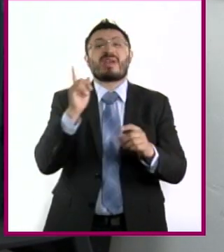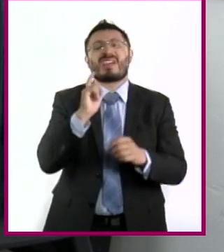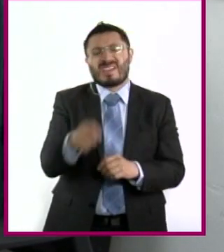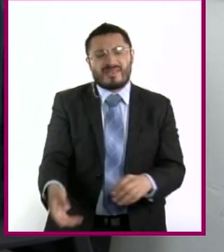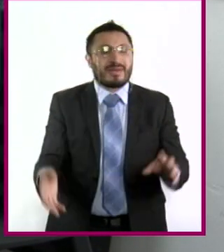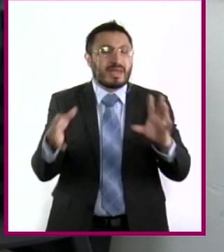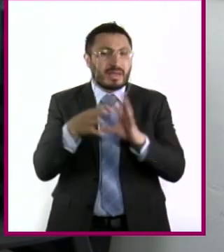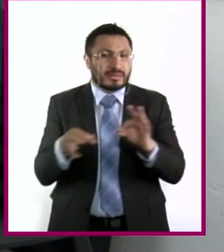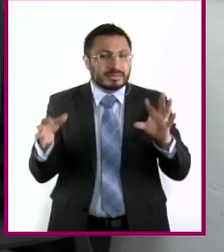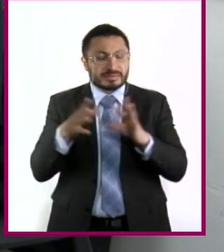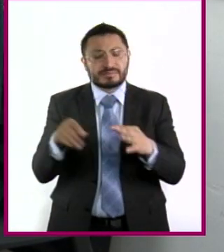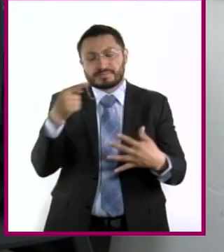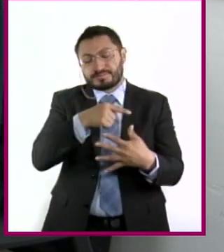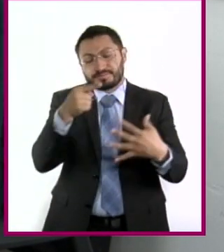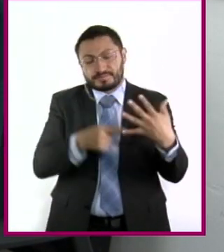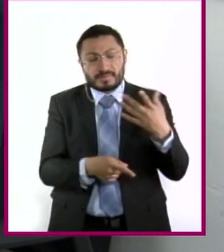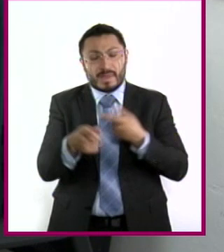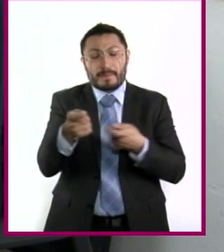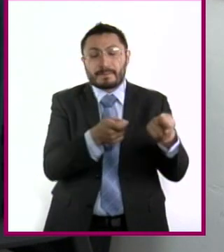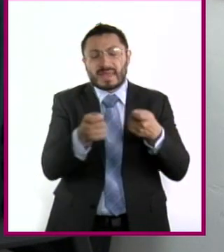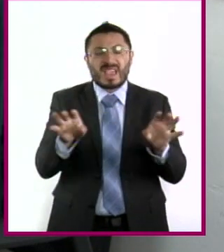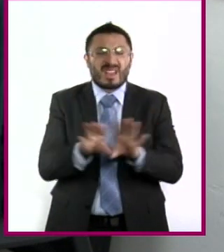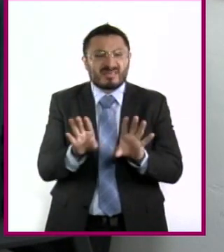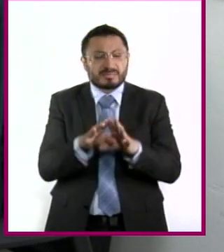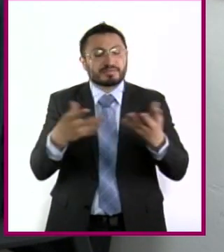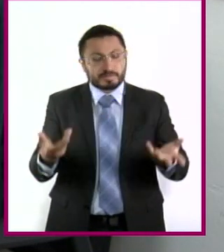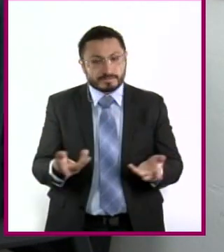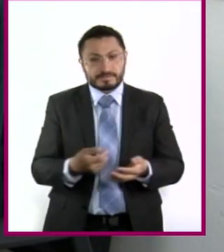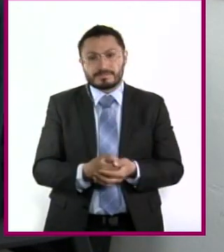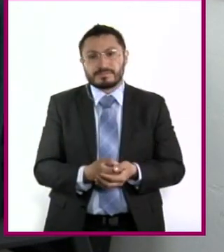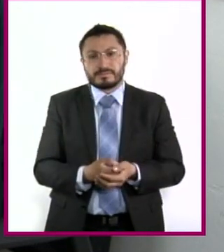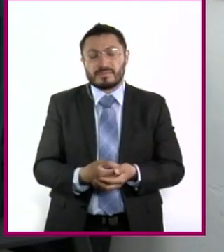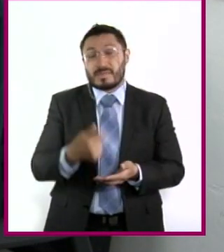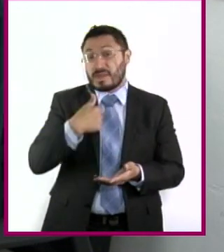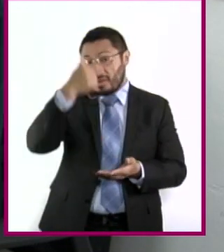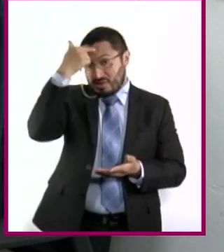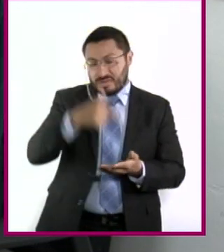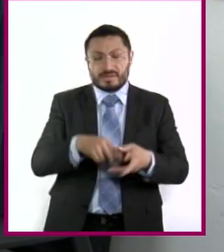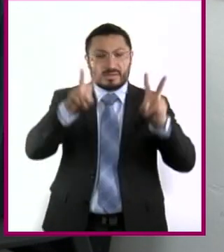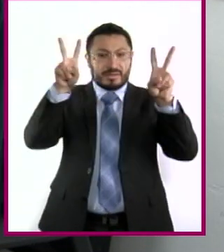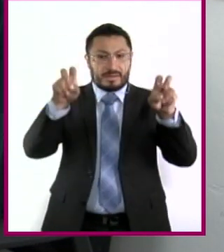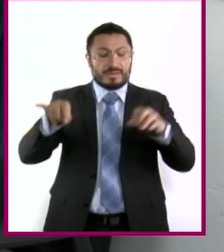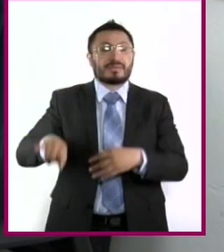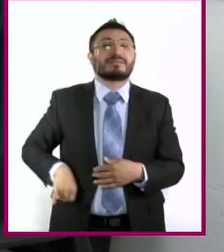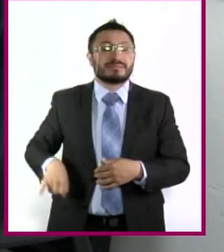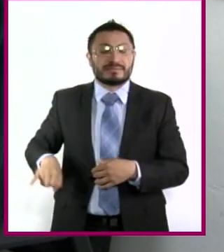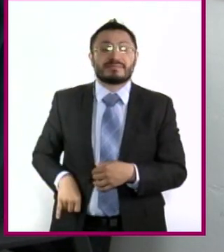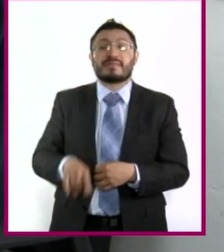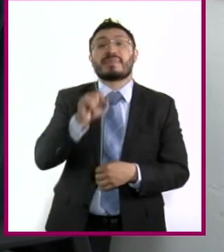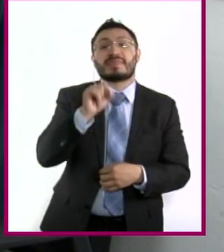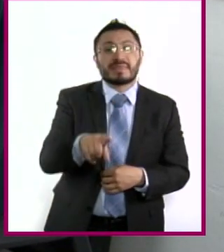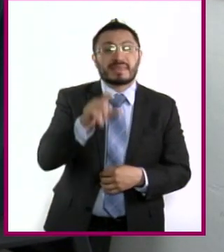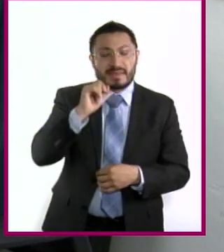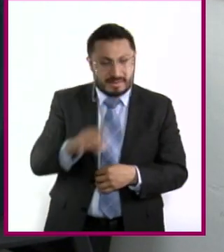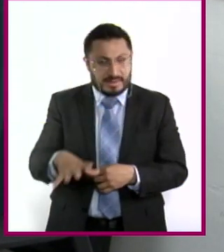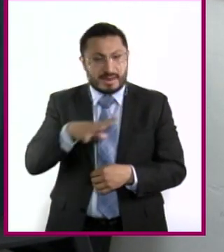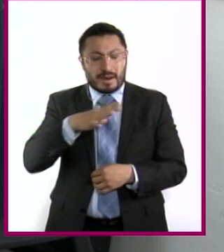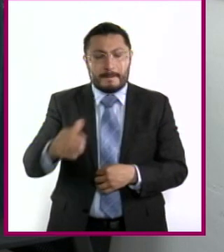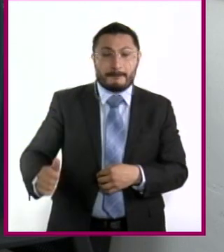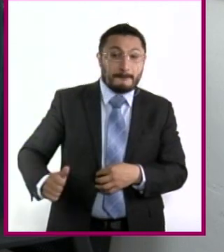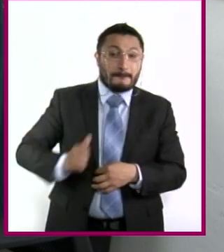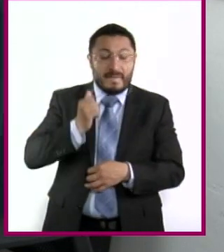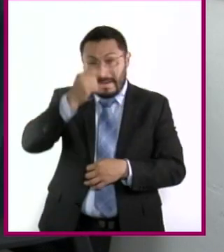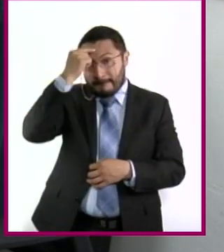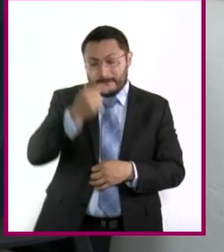tipos y de qué forma puede medirse. ¿Qué les parece? Yo creo que es un tema importante. Además, podemos aprovechar